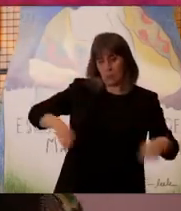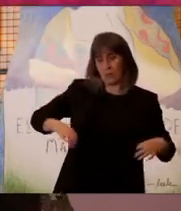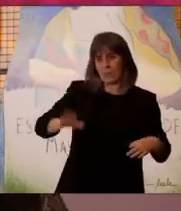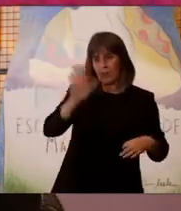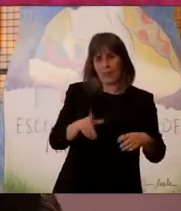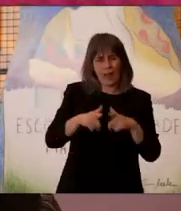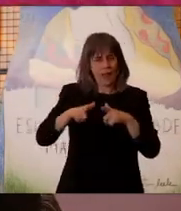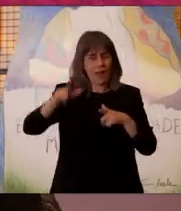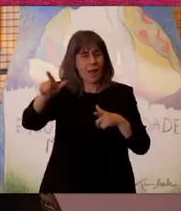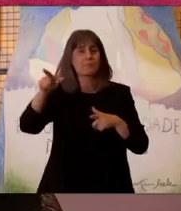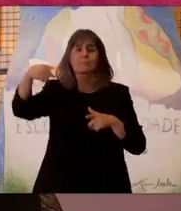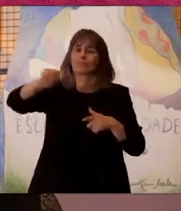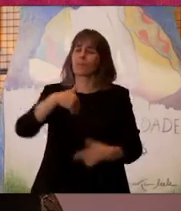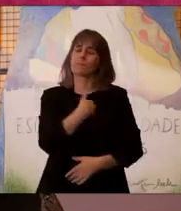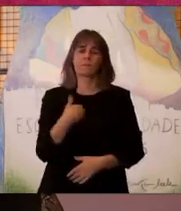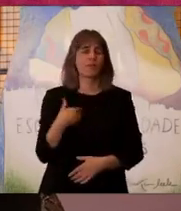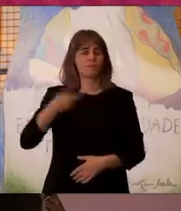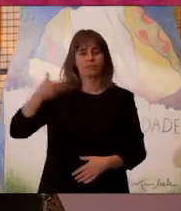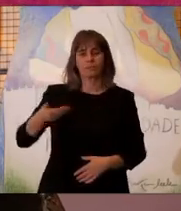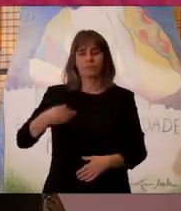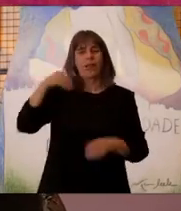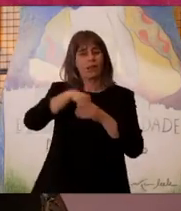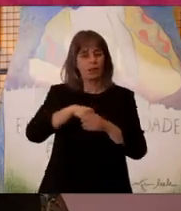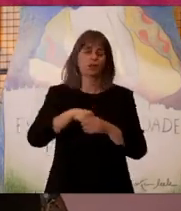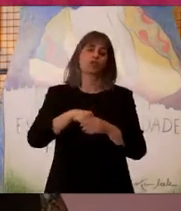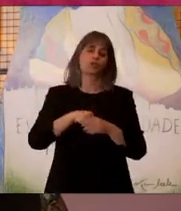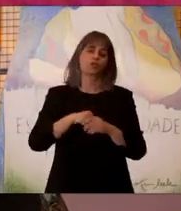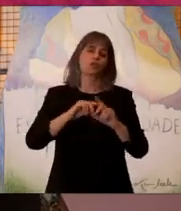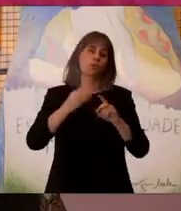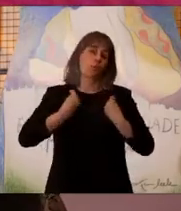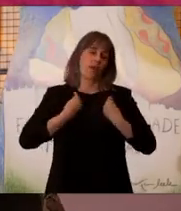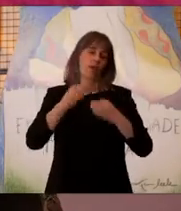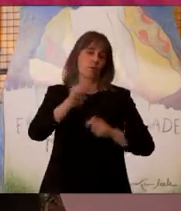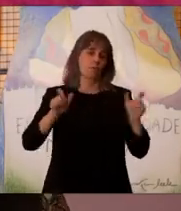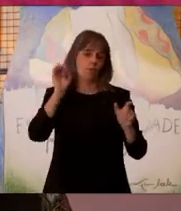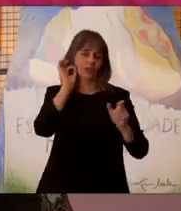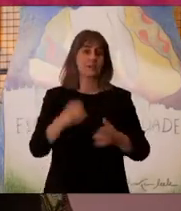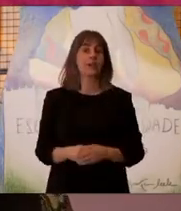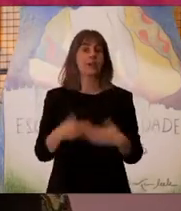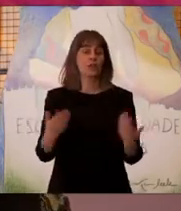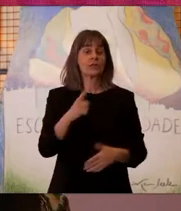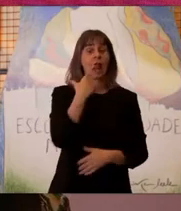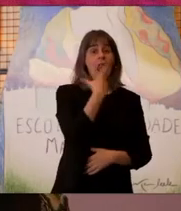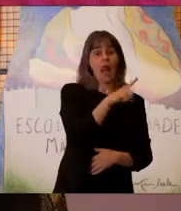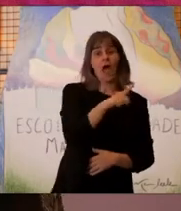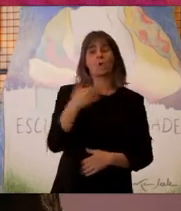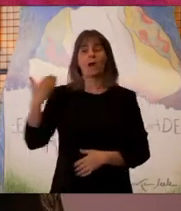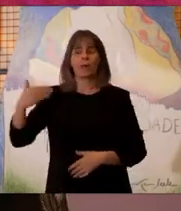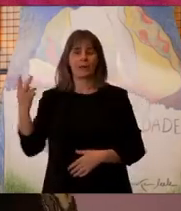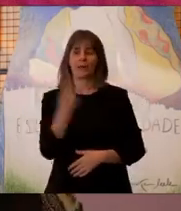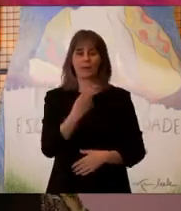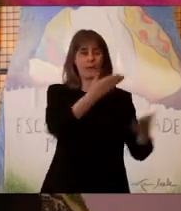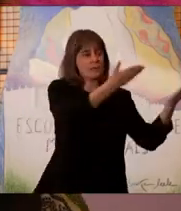un papel fundamental sensiblemente en Navidad las mujeres Laura Beatriz Ben vidas